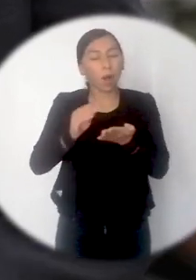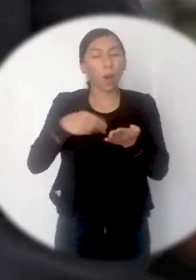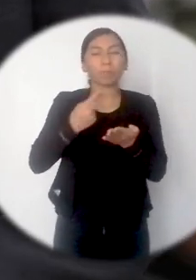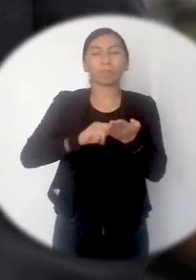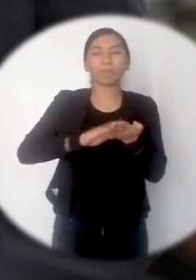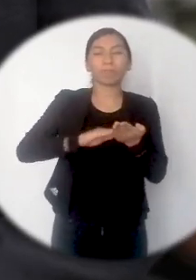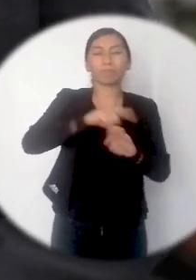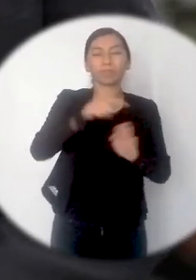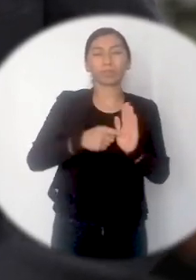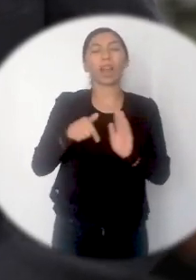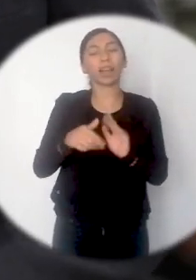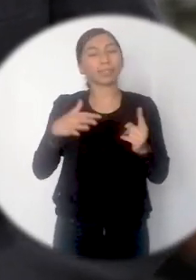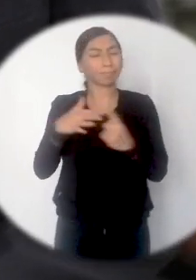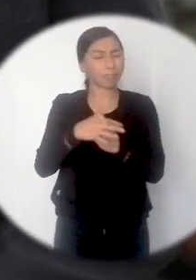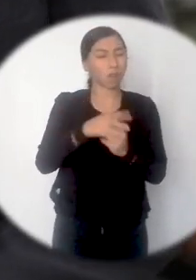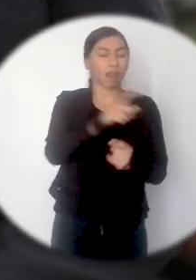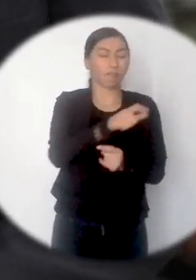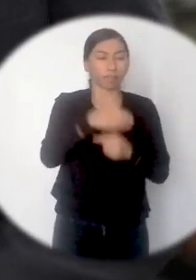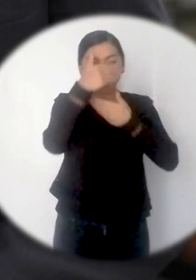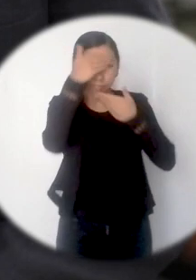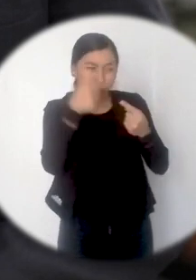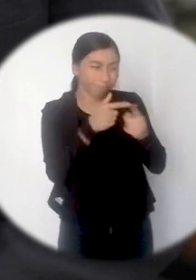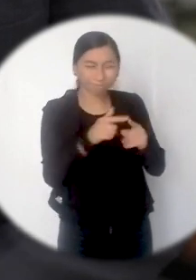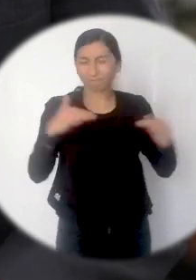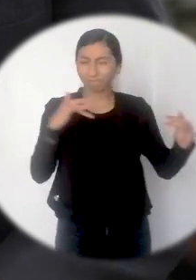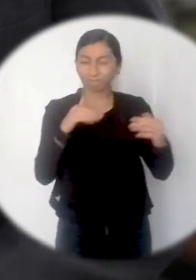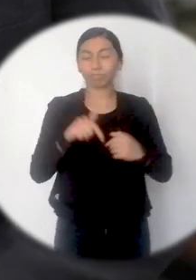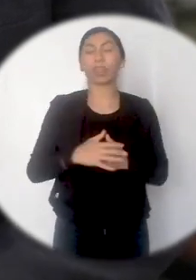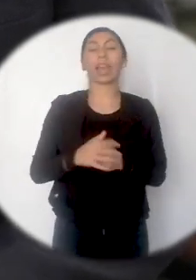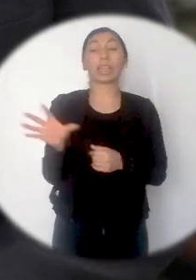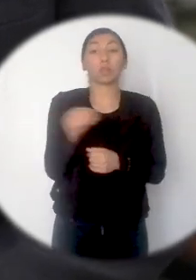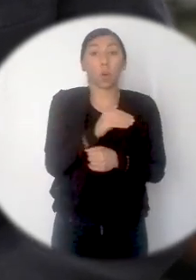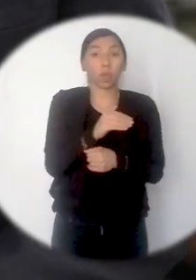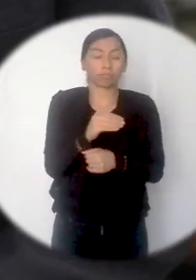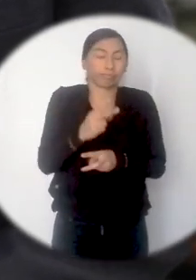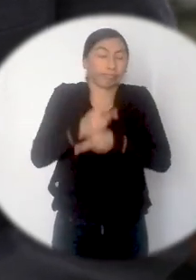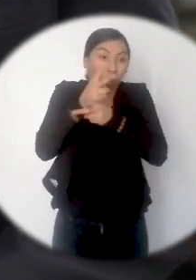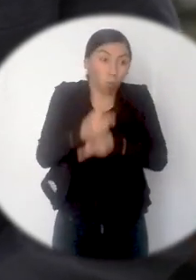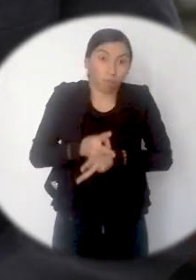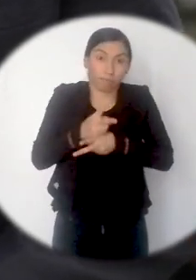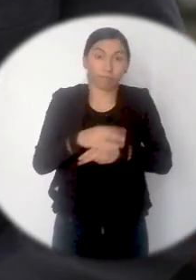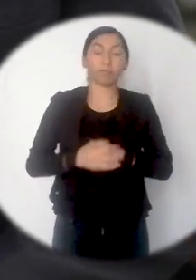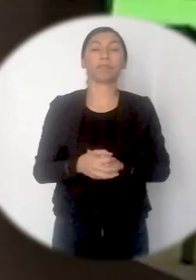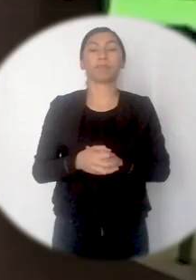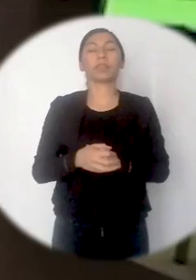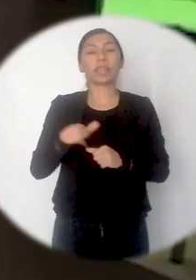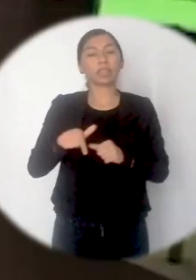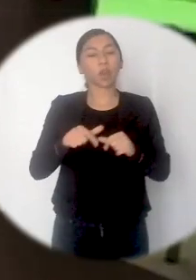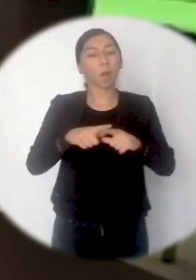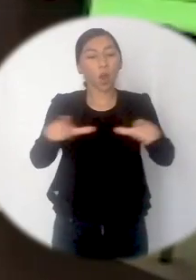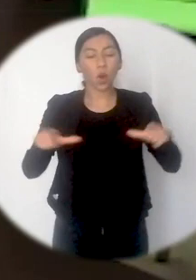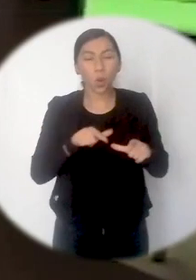de indemnización administrativa a personas afectadas por el conflicto armado en esta región. Esta jornada se cumplió con todas las medidas de